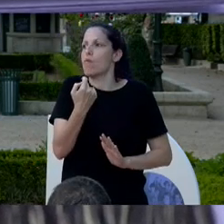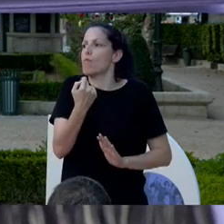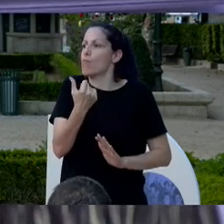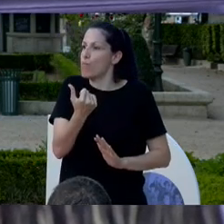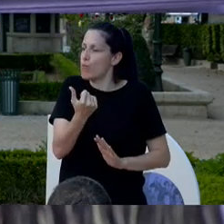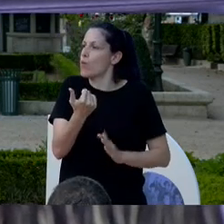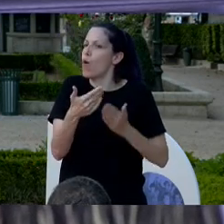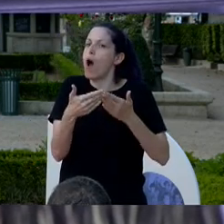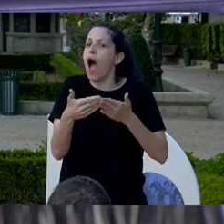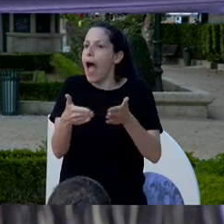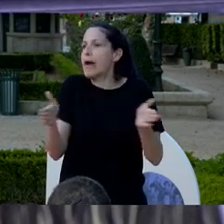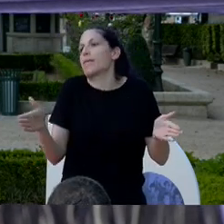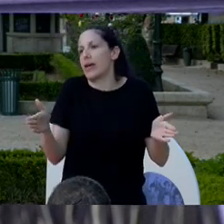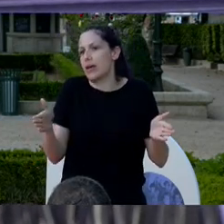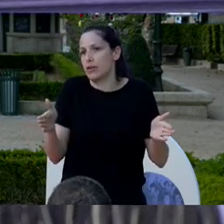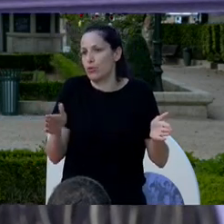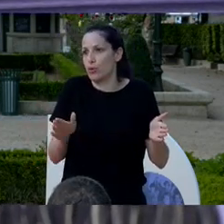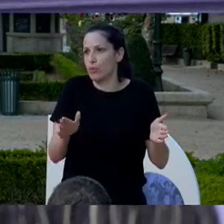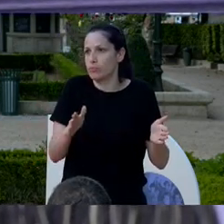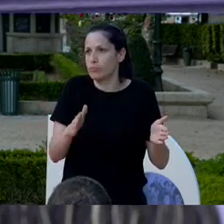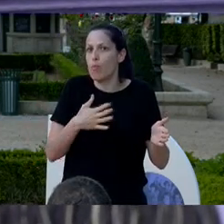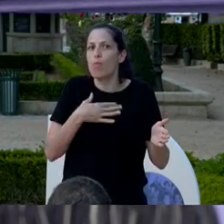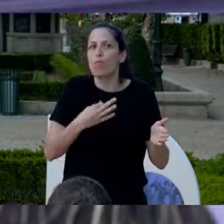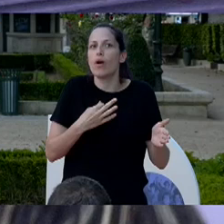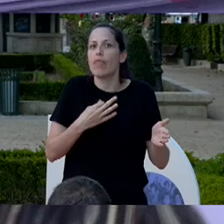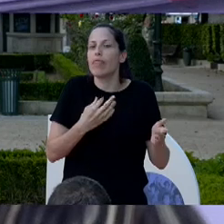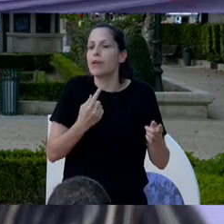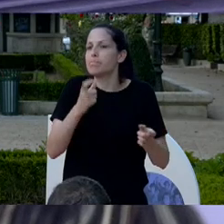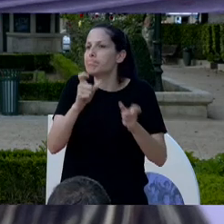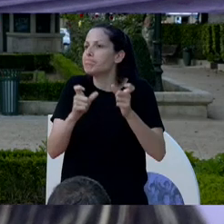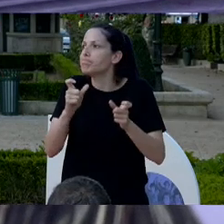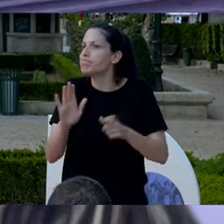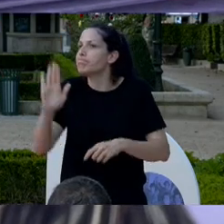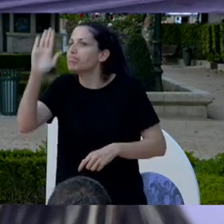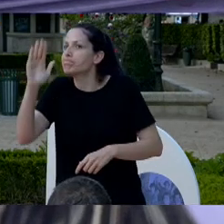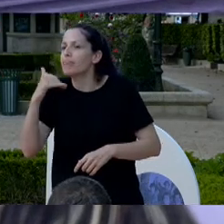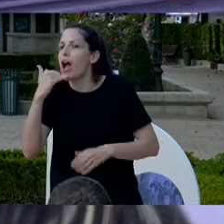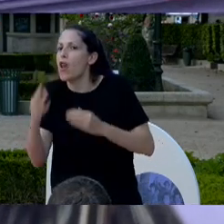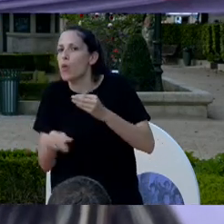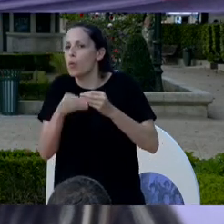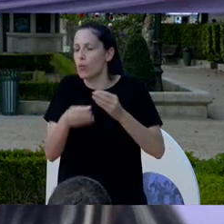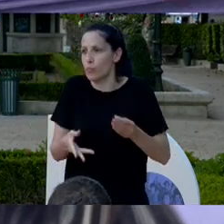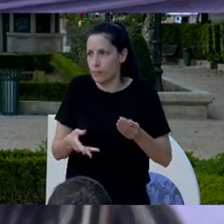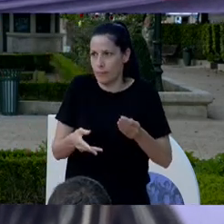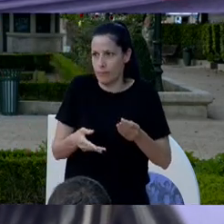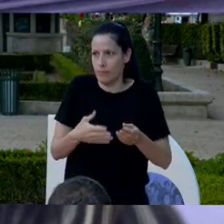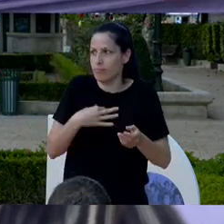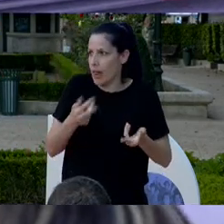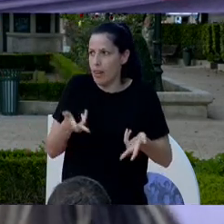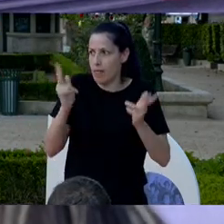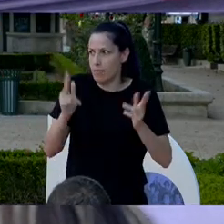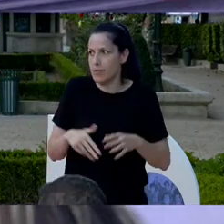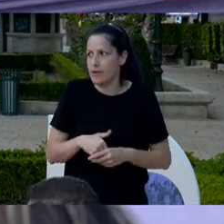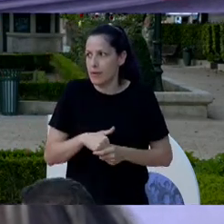posible intervención, porque se cadra hai alguén que quere, bueno, pues apuntar alguna cousa.